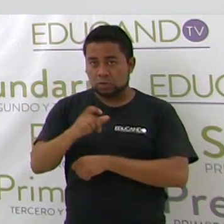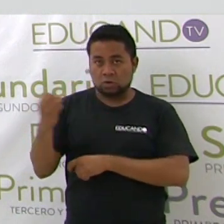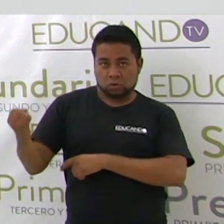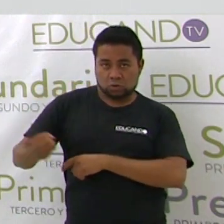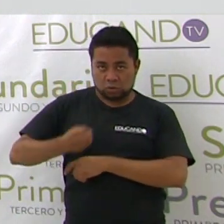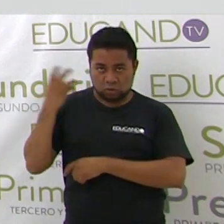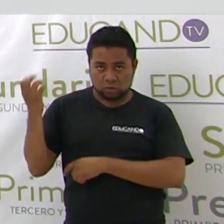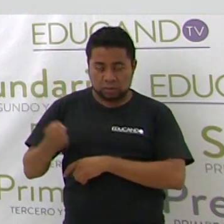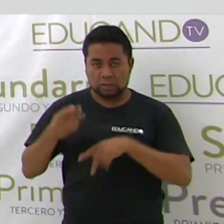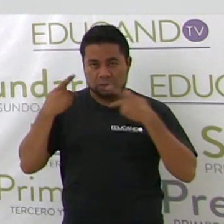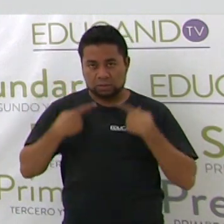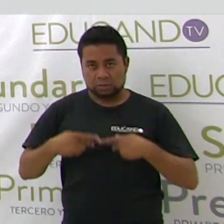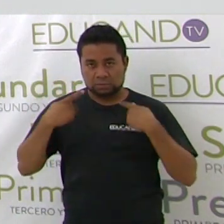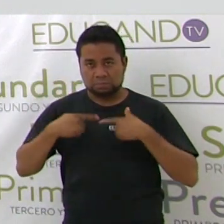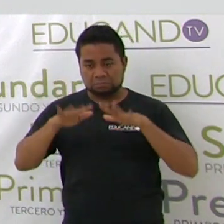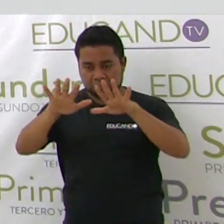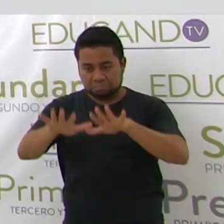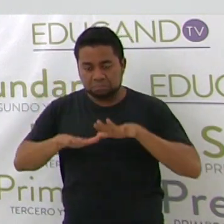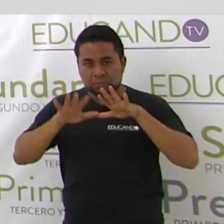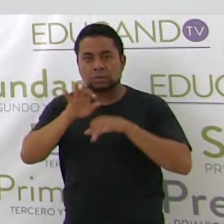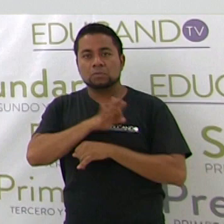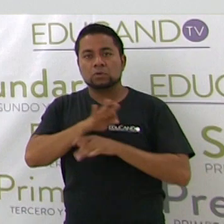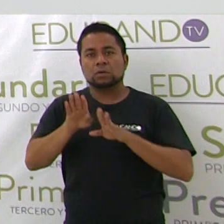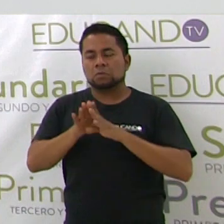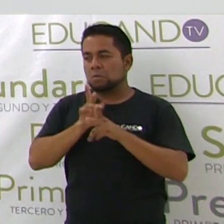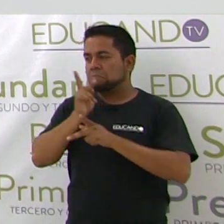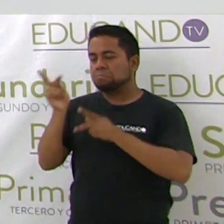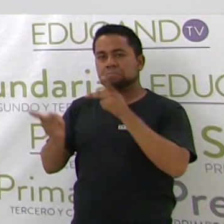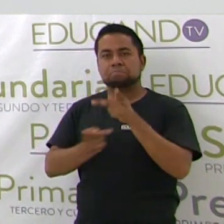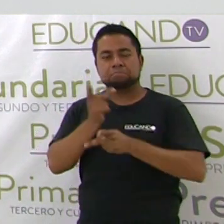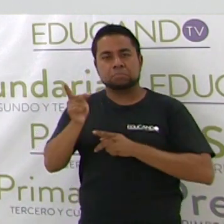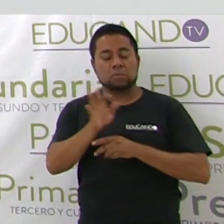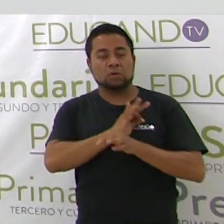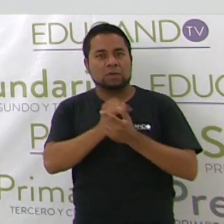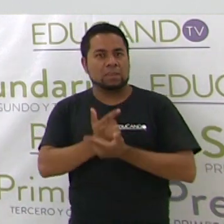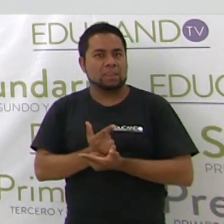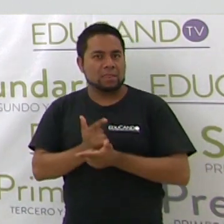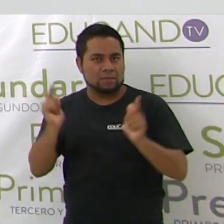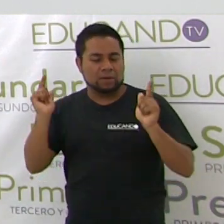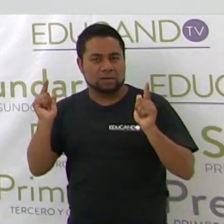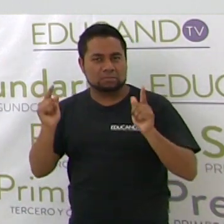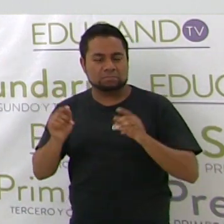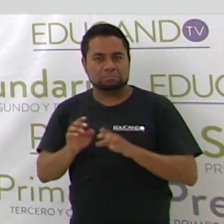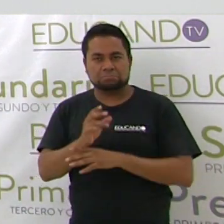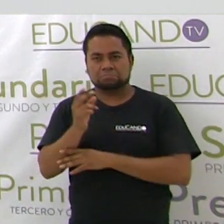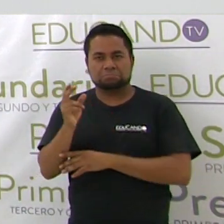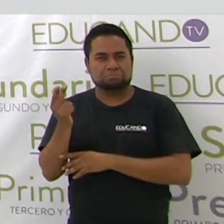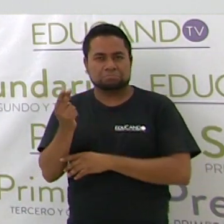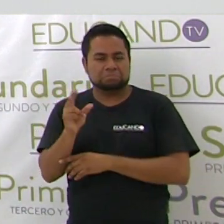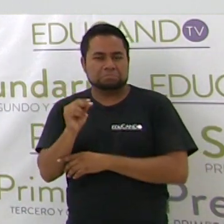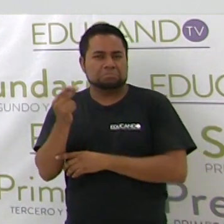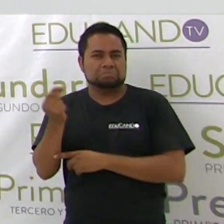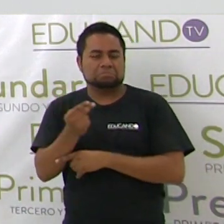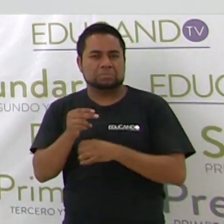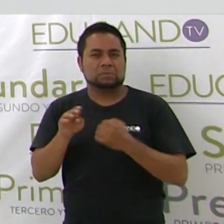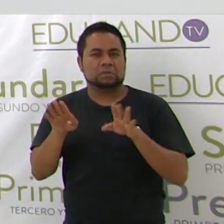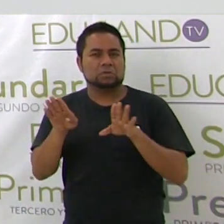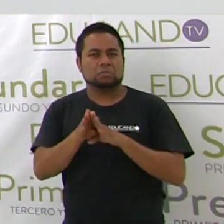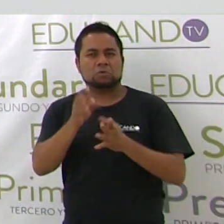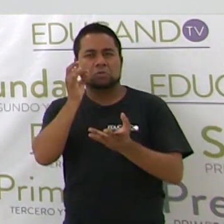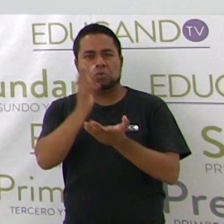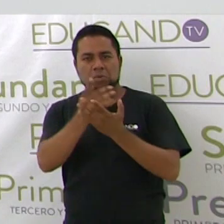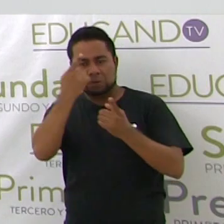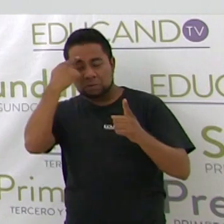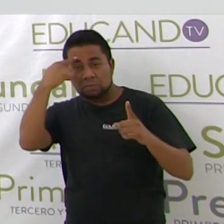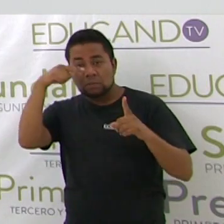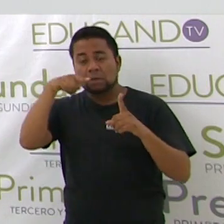el público puede hacer las preguntas que desee, no necesariamente acerca solamente de lo